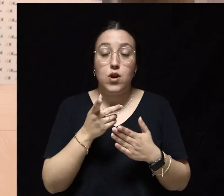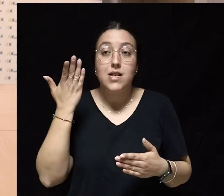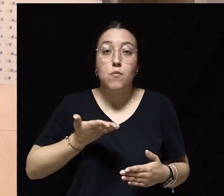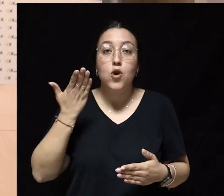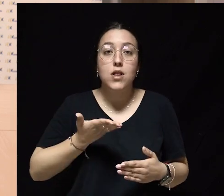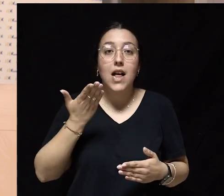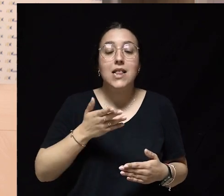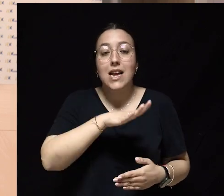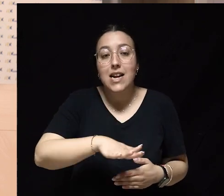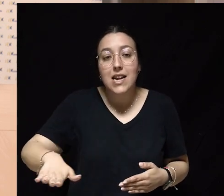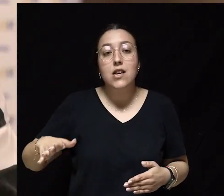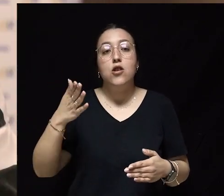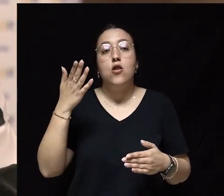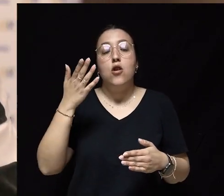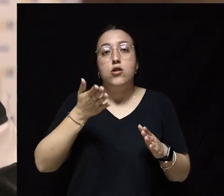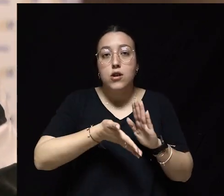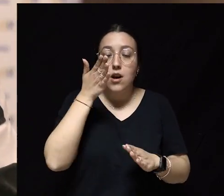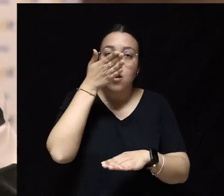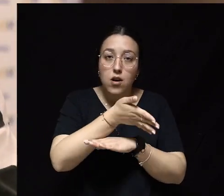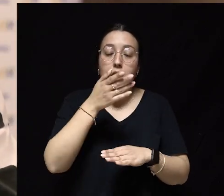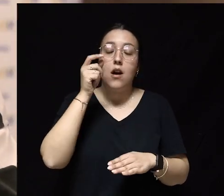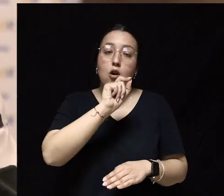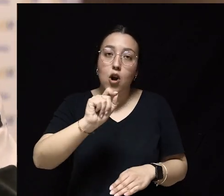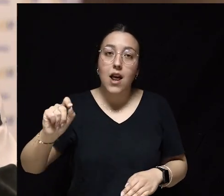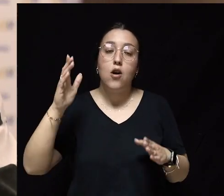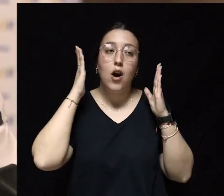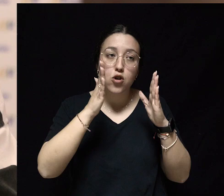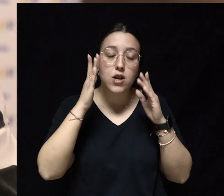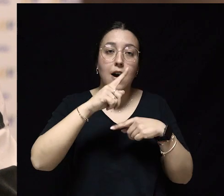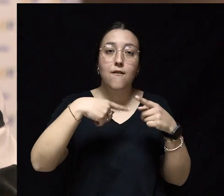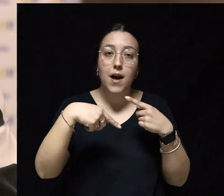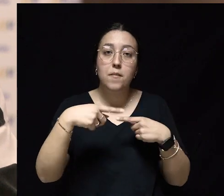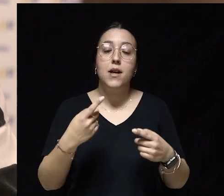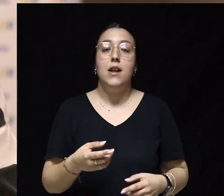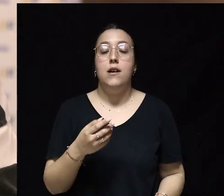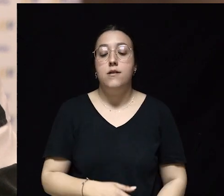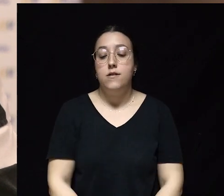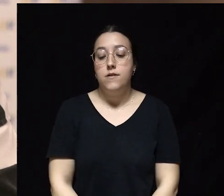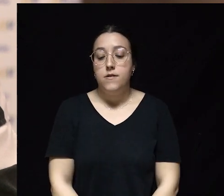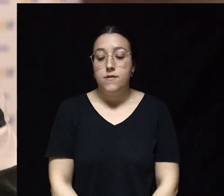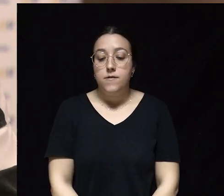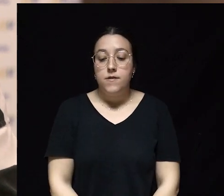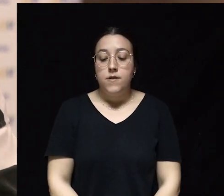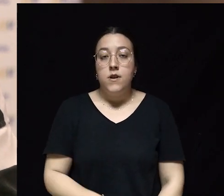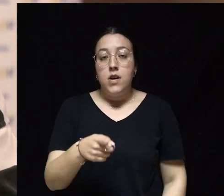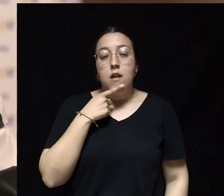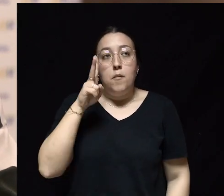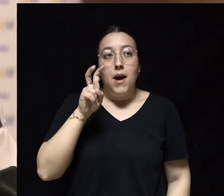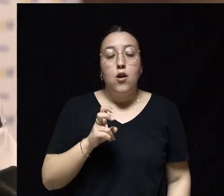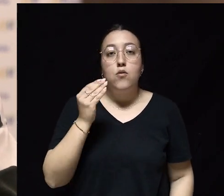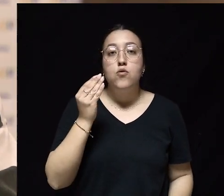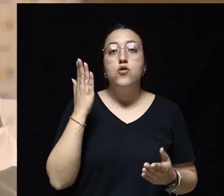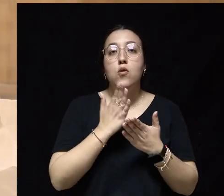atraso curricular. Entonces es importante para que haya un buen seguimiento y unos